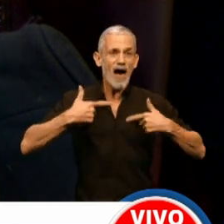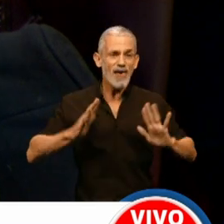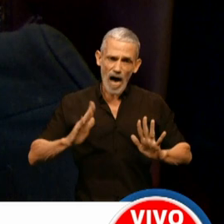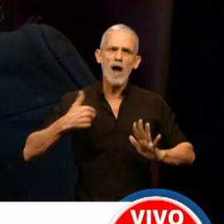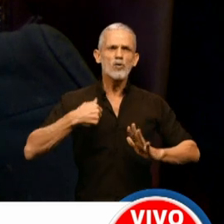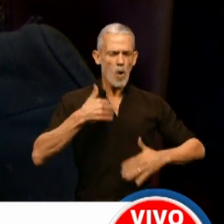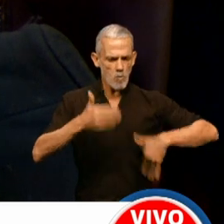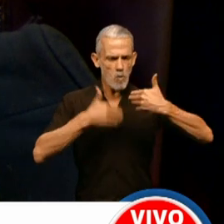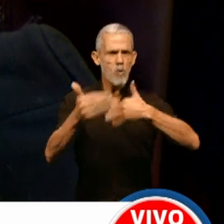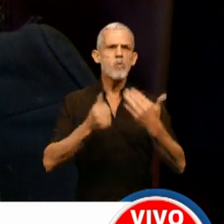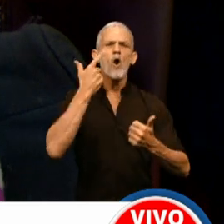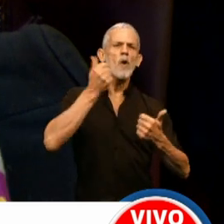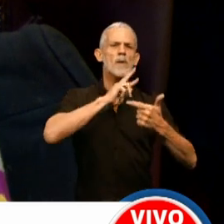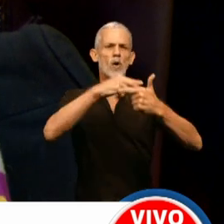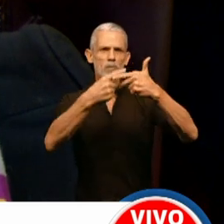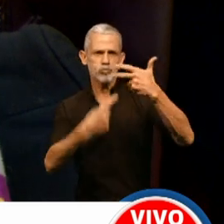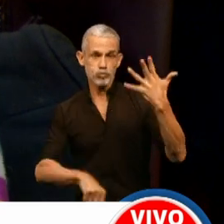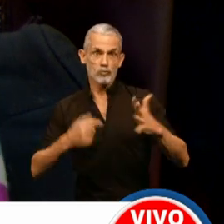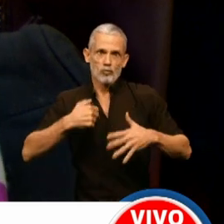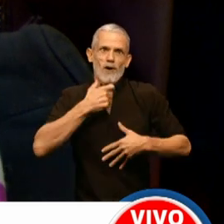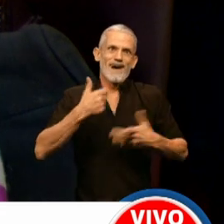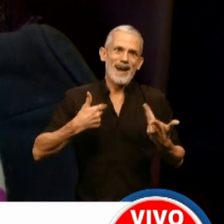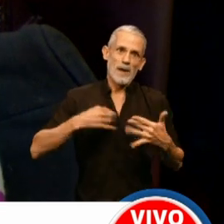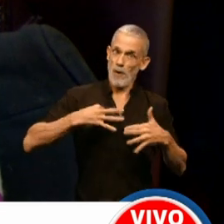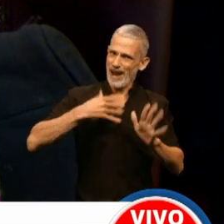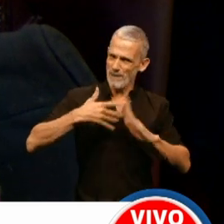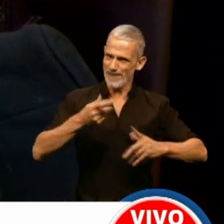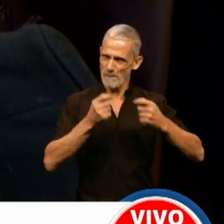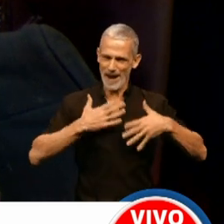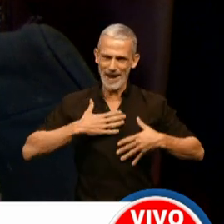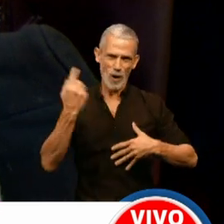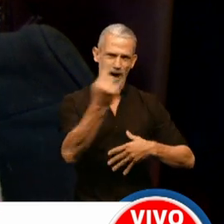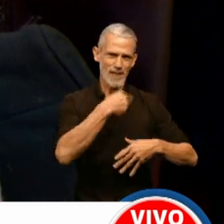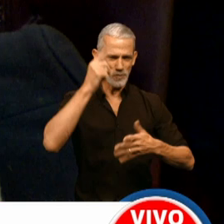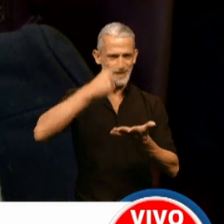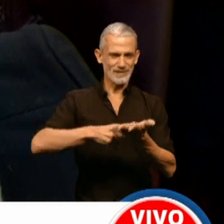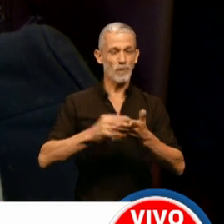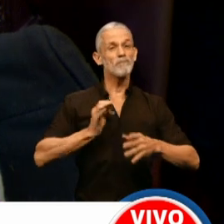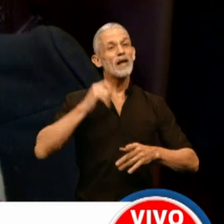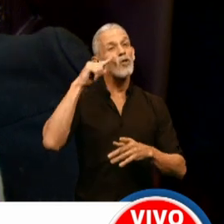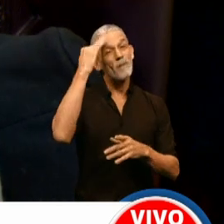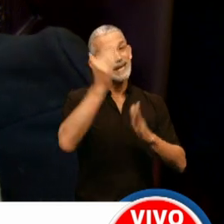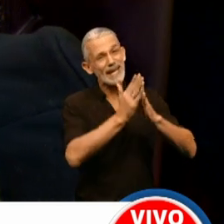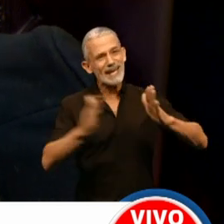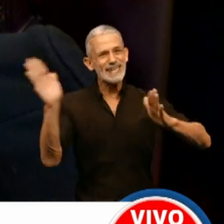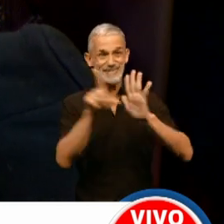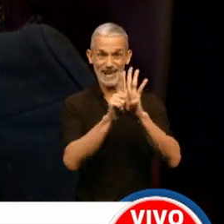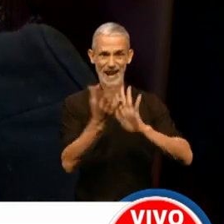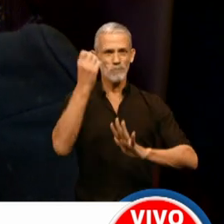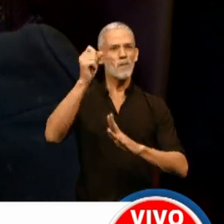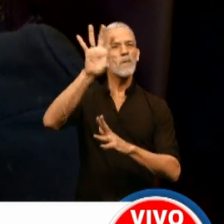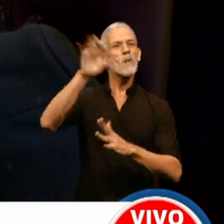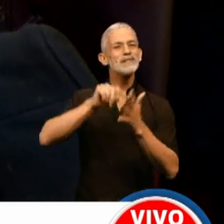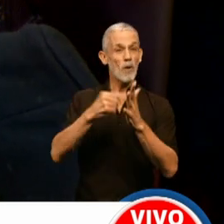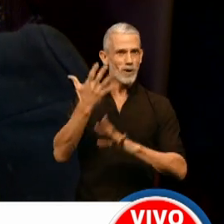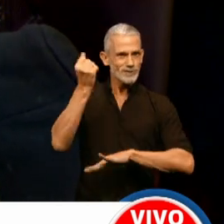de nosotras nosotros y nosotros cinco lo que nosotros también hagamos de esa vida por supuesto desde el año 2015 cuando obtuvimos la ley en provincia de buenos